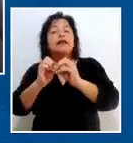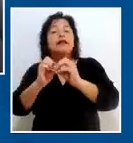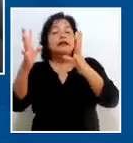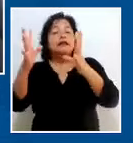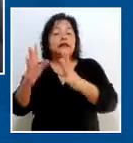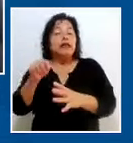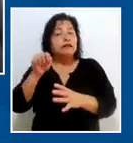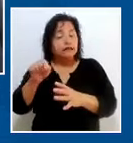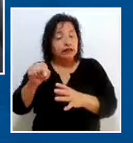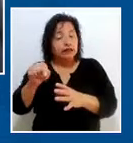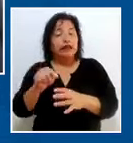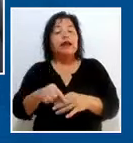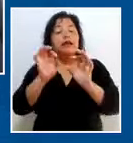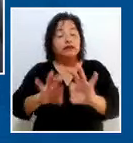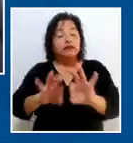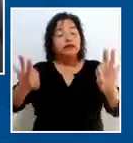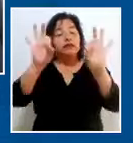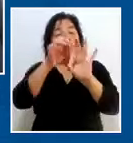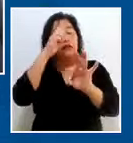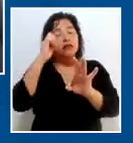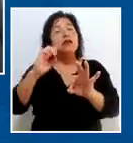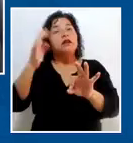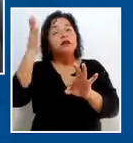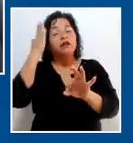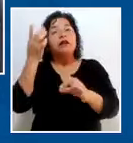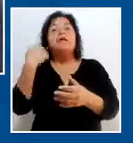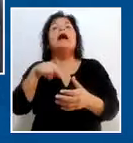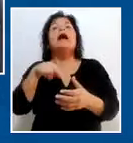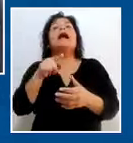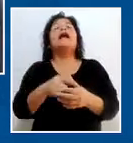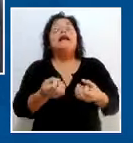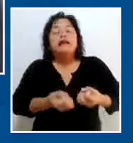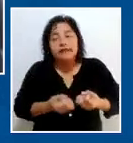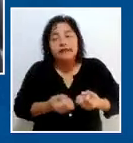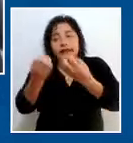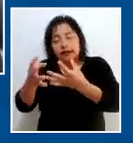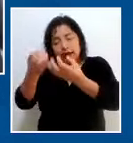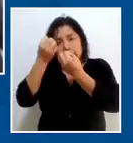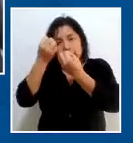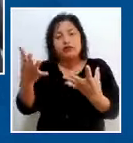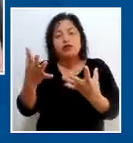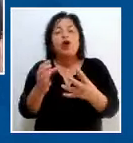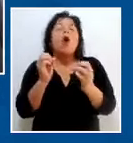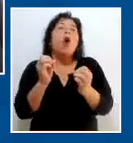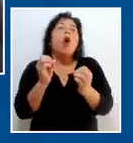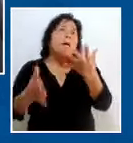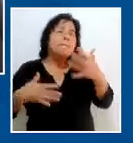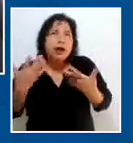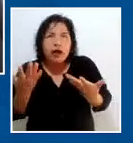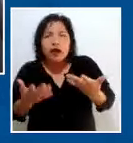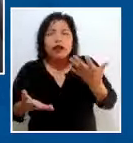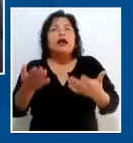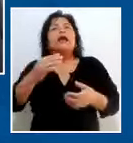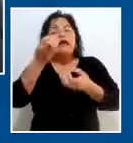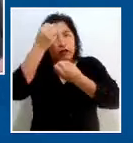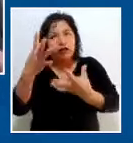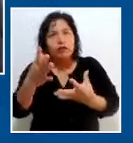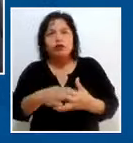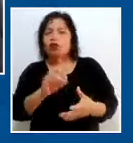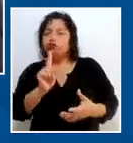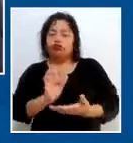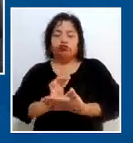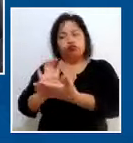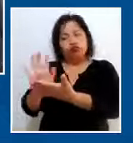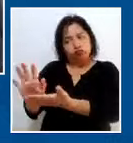cuenta y muy claro de que son para que se entregue la información o para que la entidad deniegue la información, ¿no? Porque van a